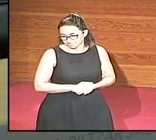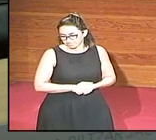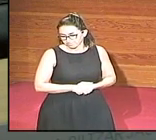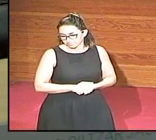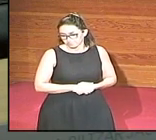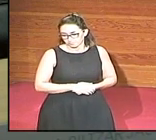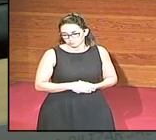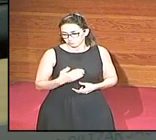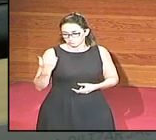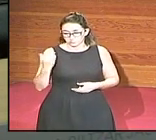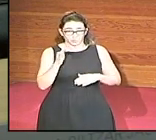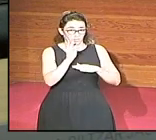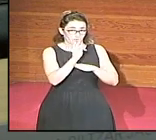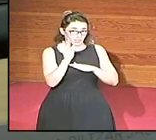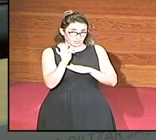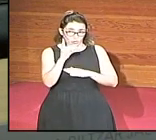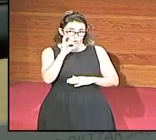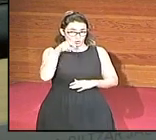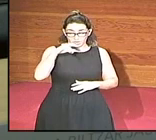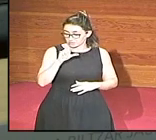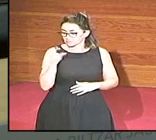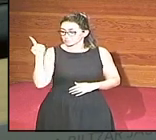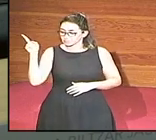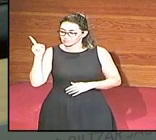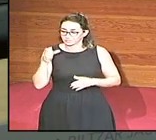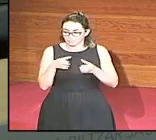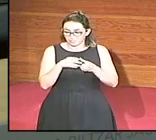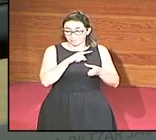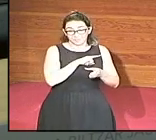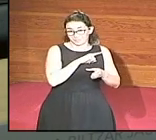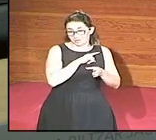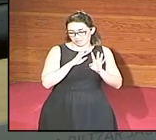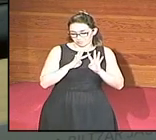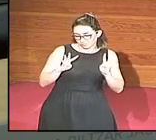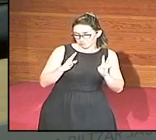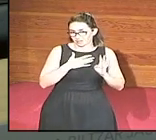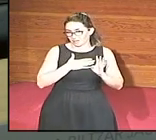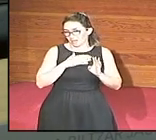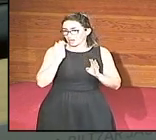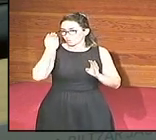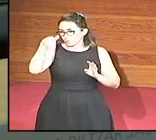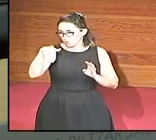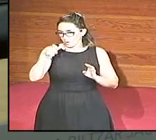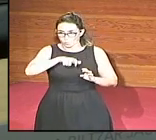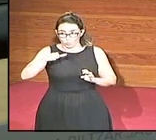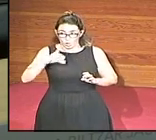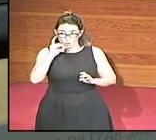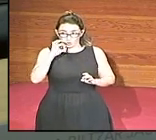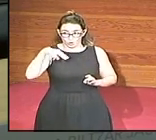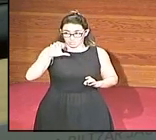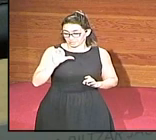No, esto es el cementerio en Donetsk y esto es con las milicias de la República Popular de Donetsk,